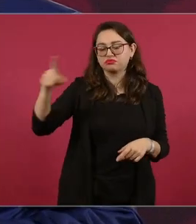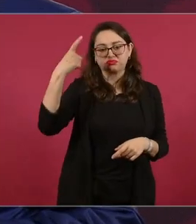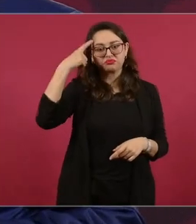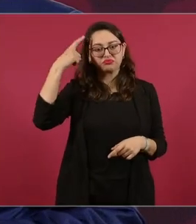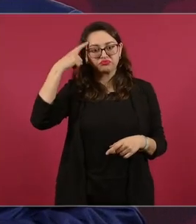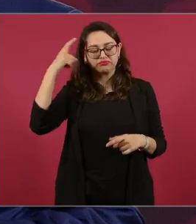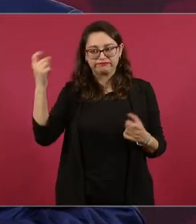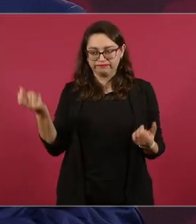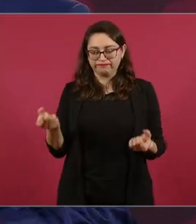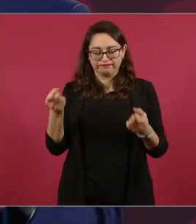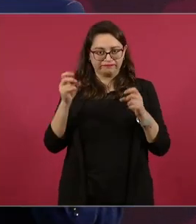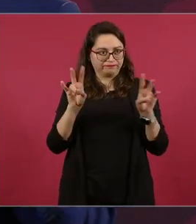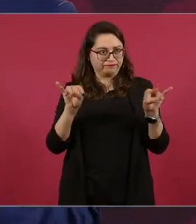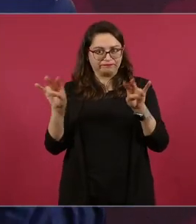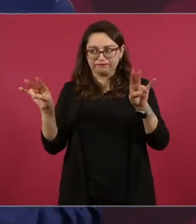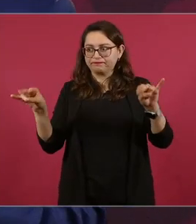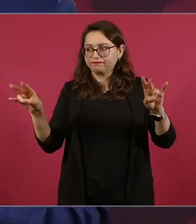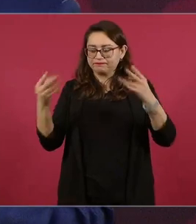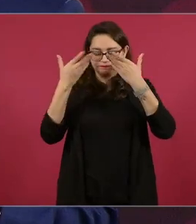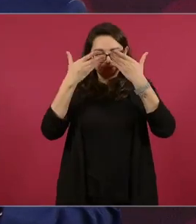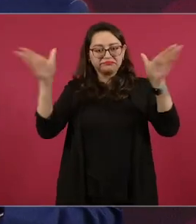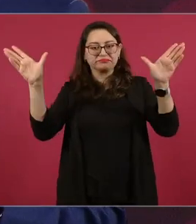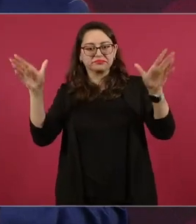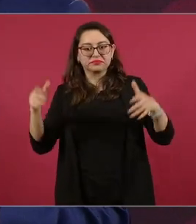muchos, y lo entienden muy bien.